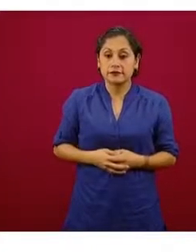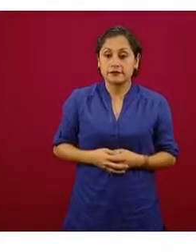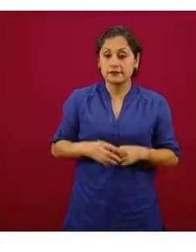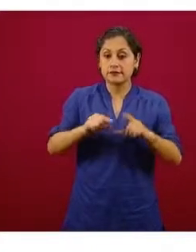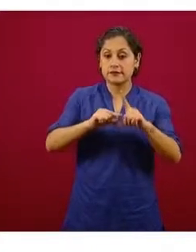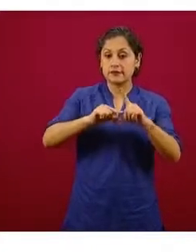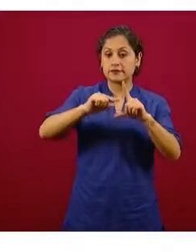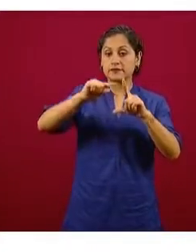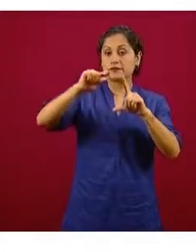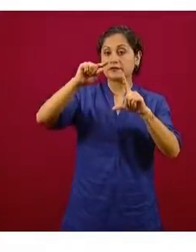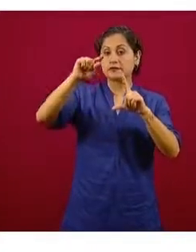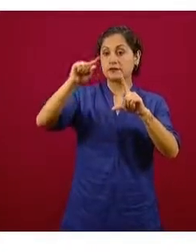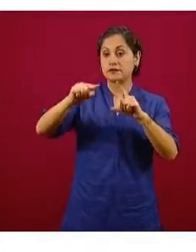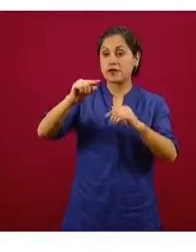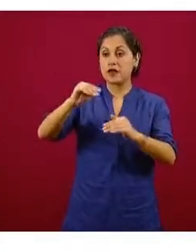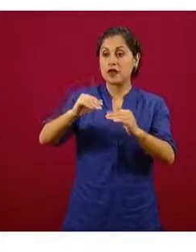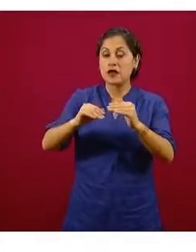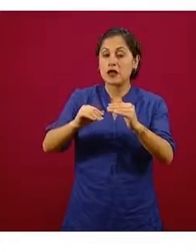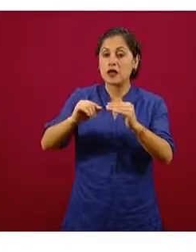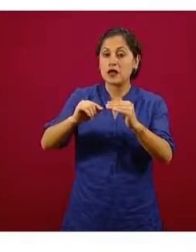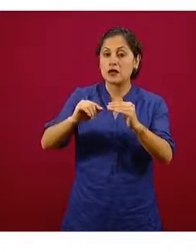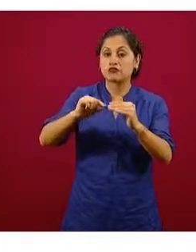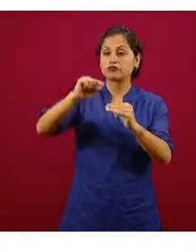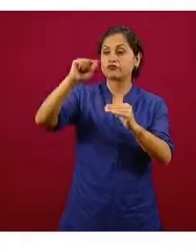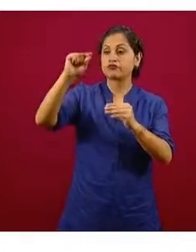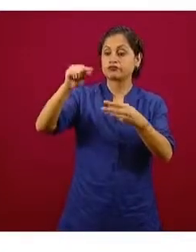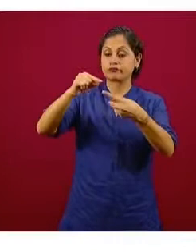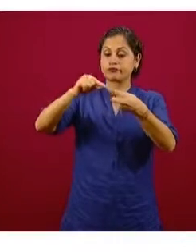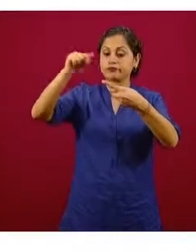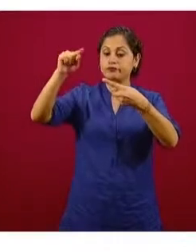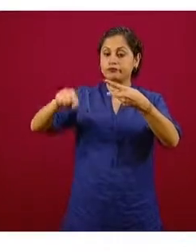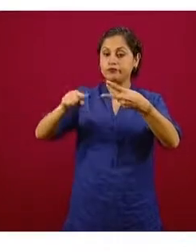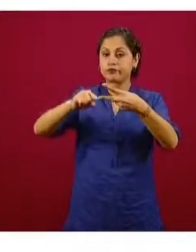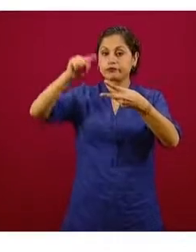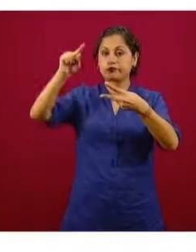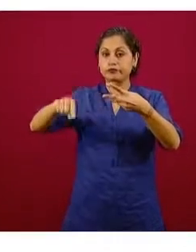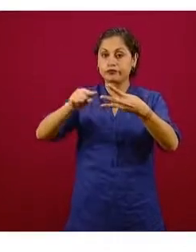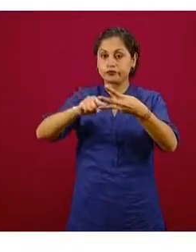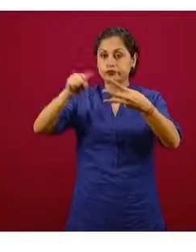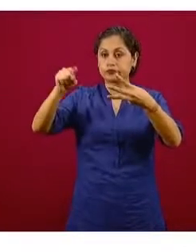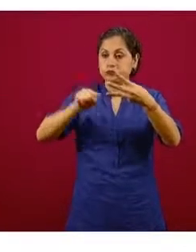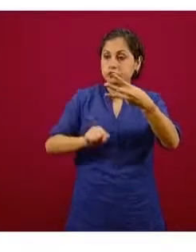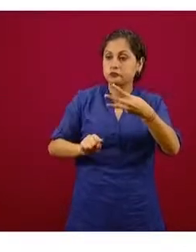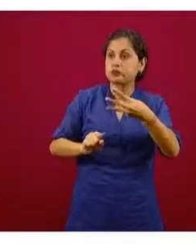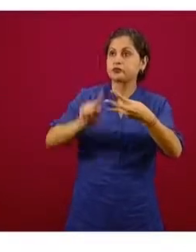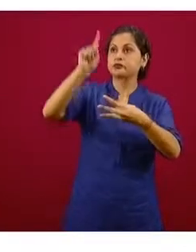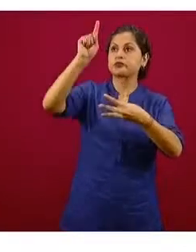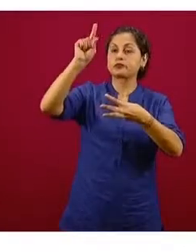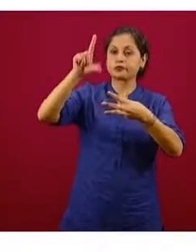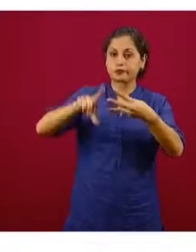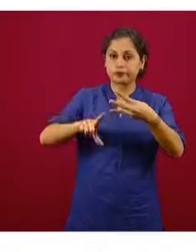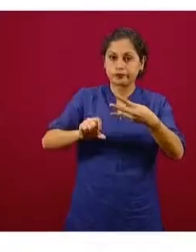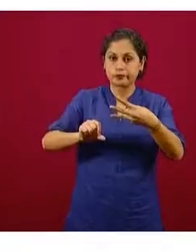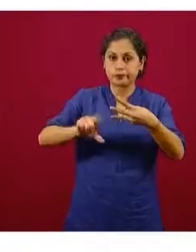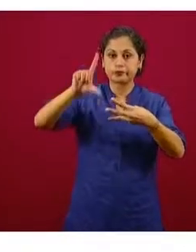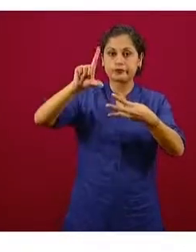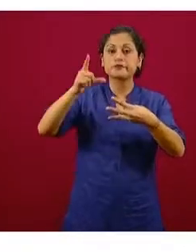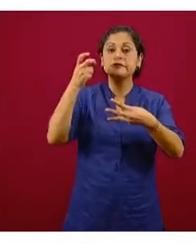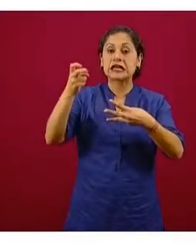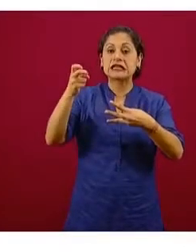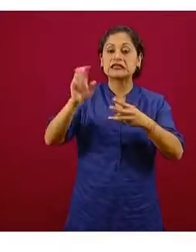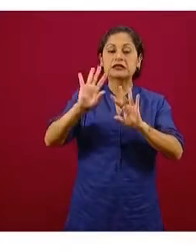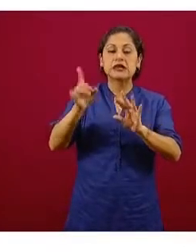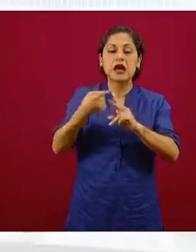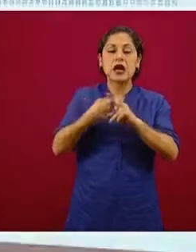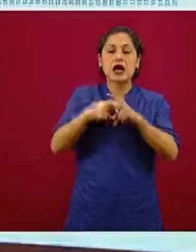de la predicción, de la fecha de predicción, y se ha mantenido. Aquí ya está en una meseta con un descenso ligero, todavía